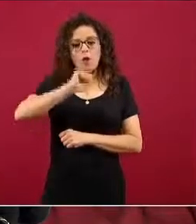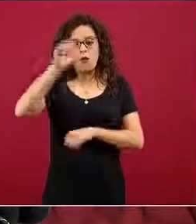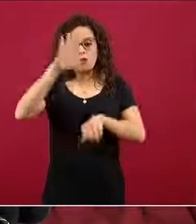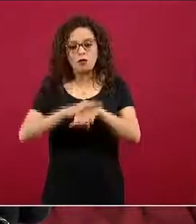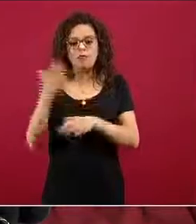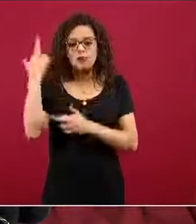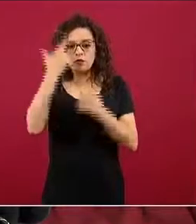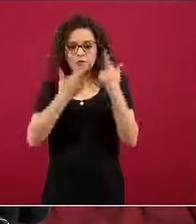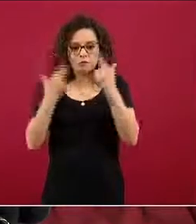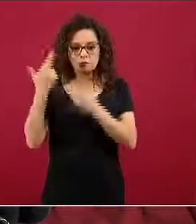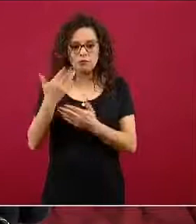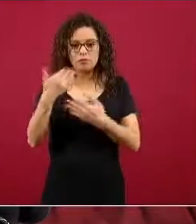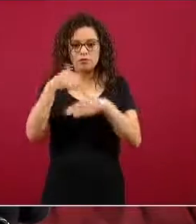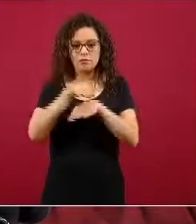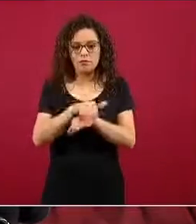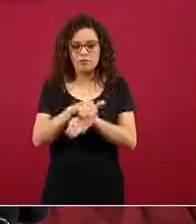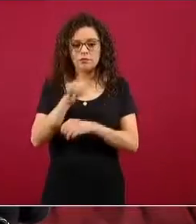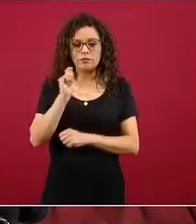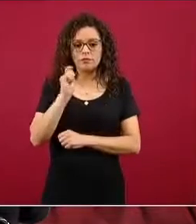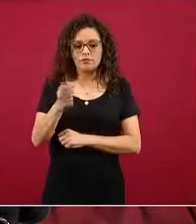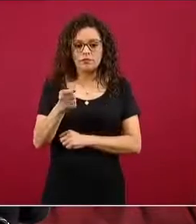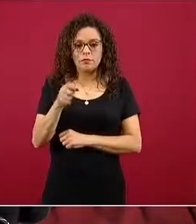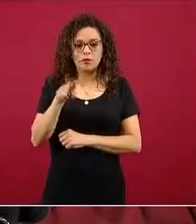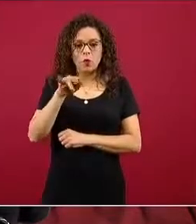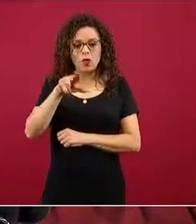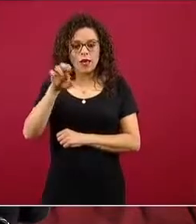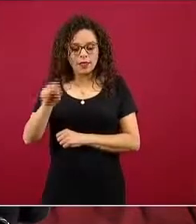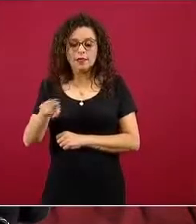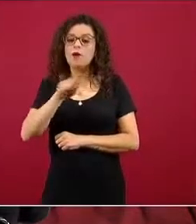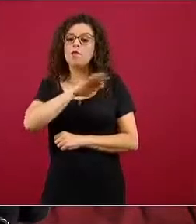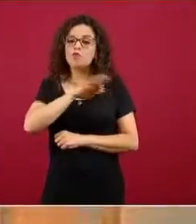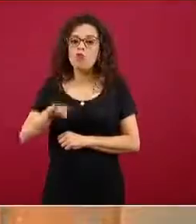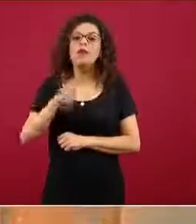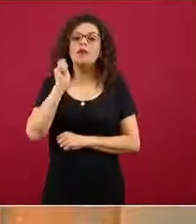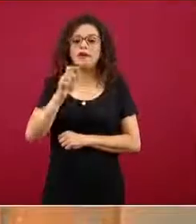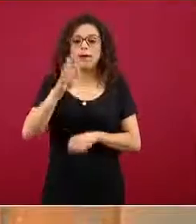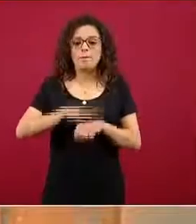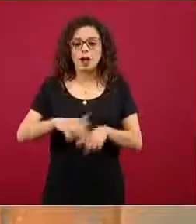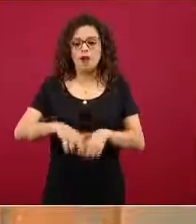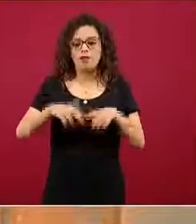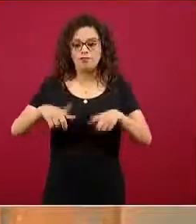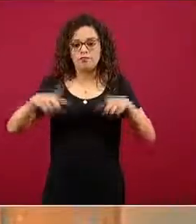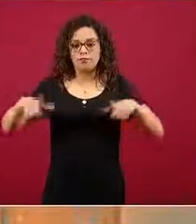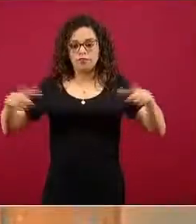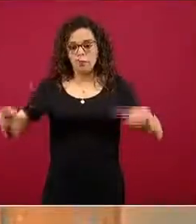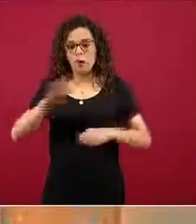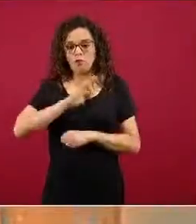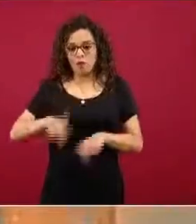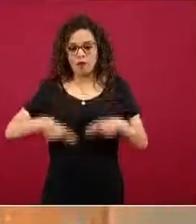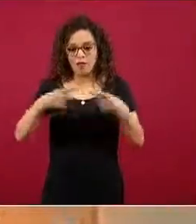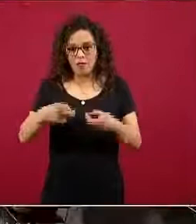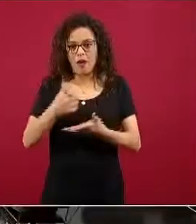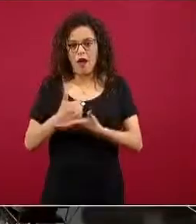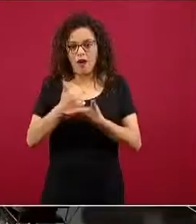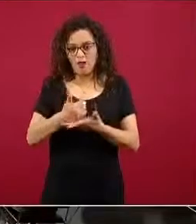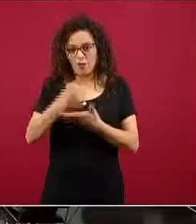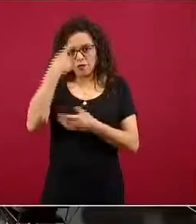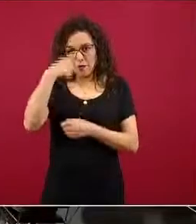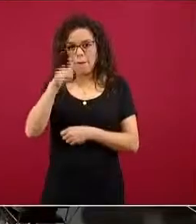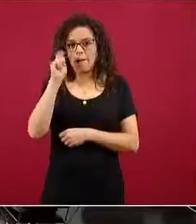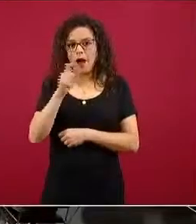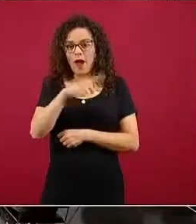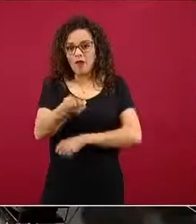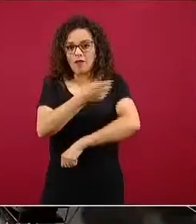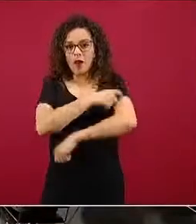la ANUYES, y esto nos permitirá expandir esta capacidad. Agradecemos también